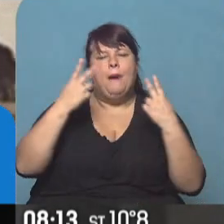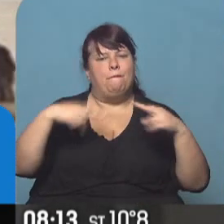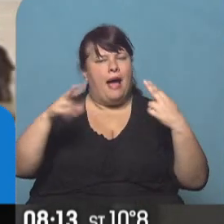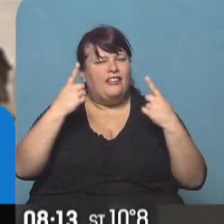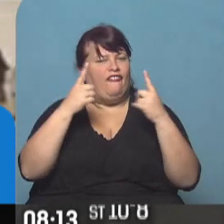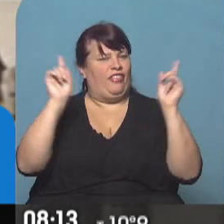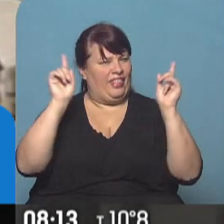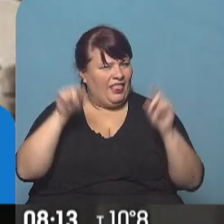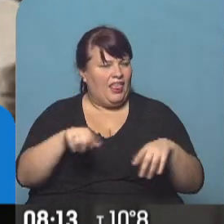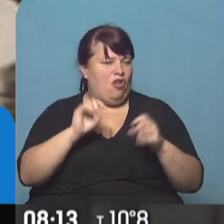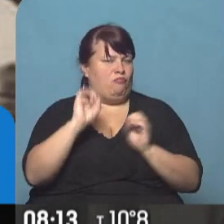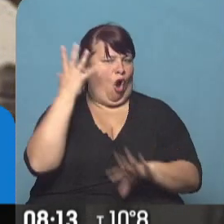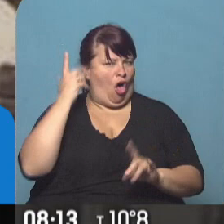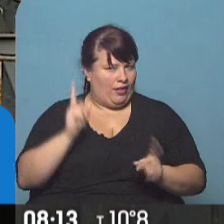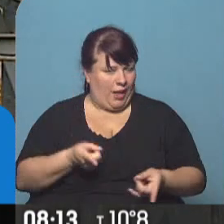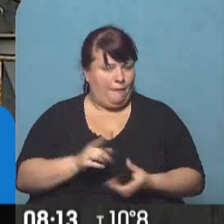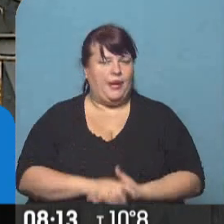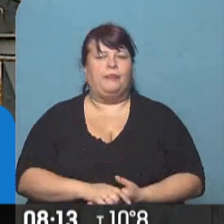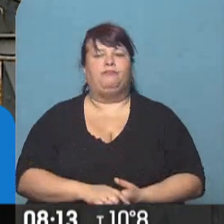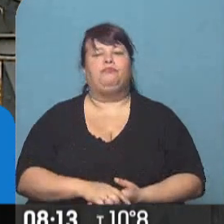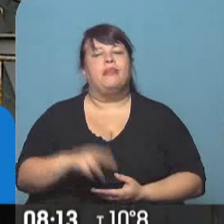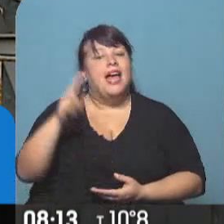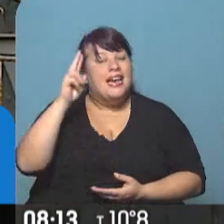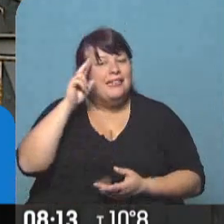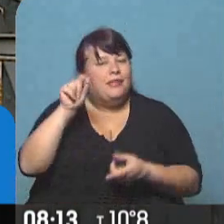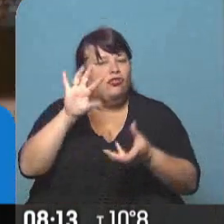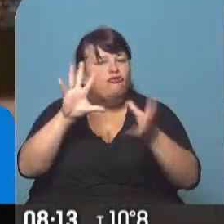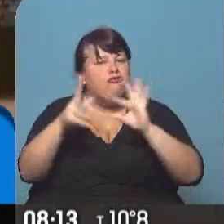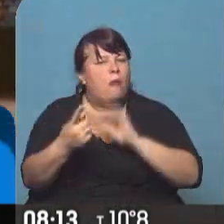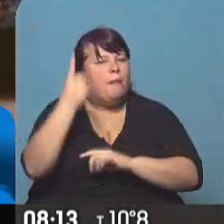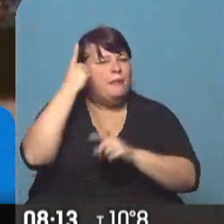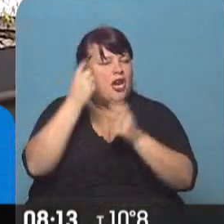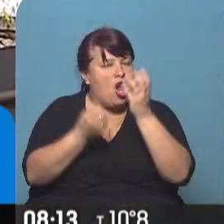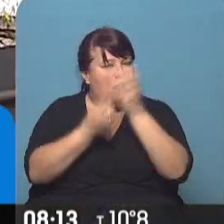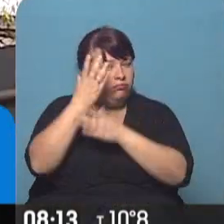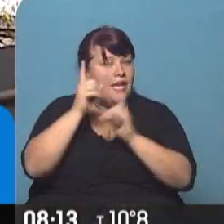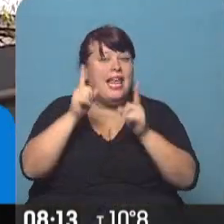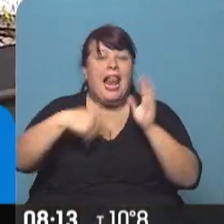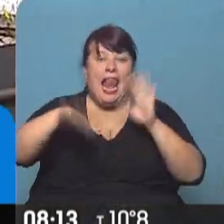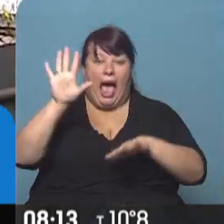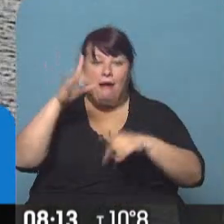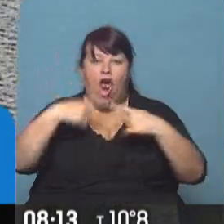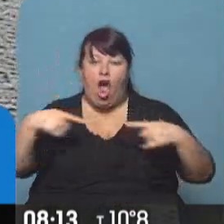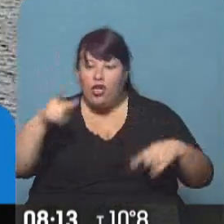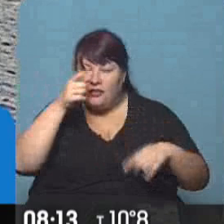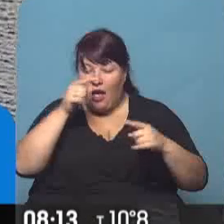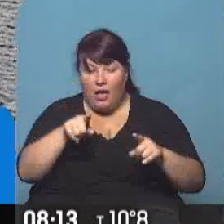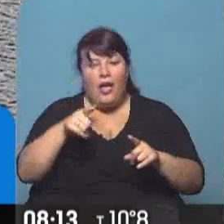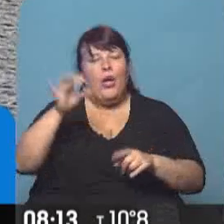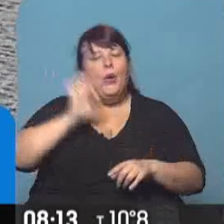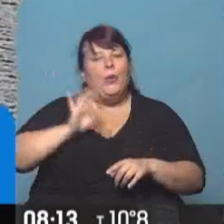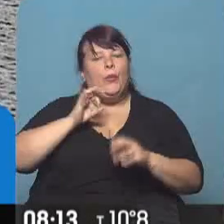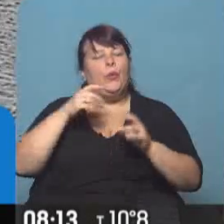lugar distinto y moderno. Respetando su configuración inicial e incluso la mayoría de sus materiales, el viejo